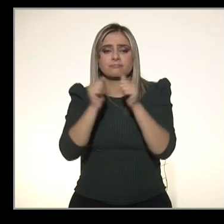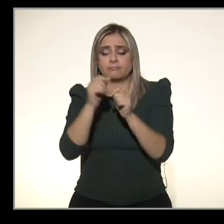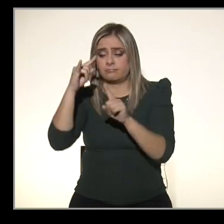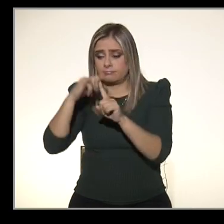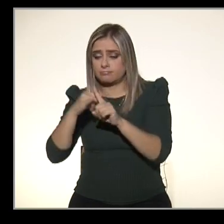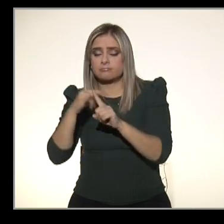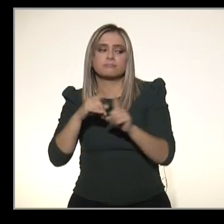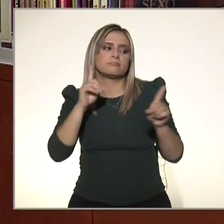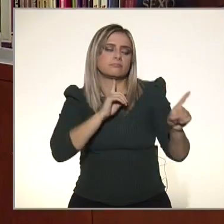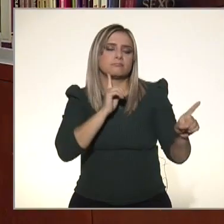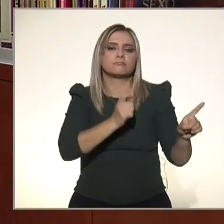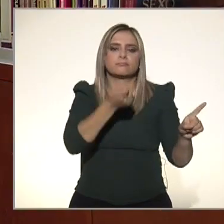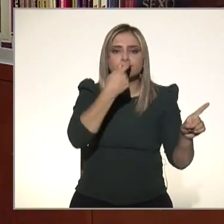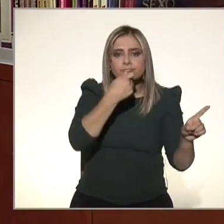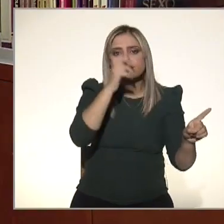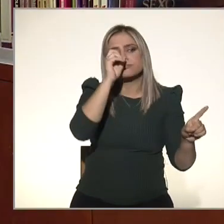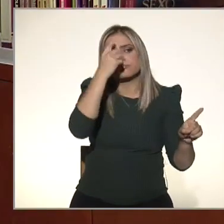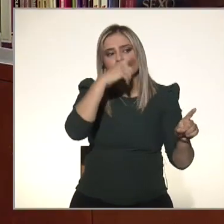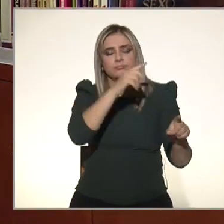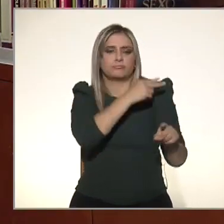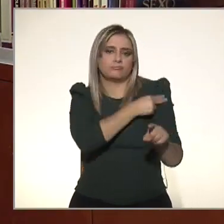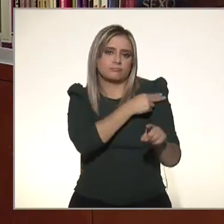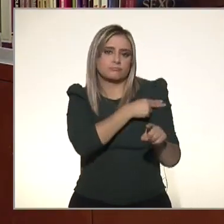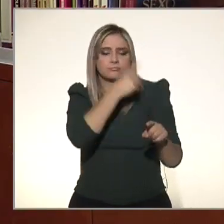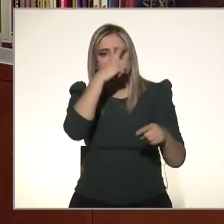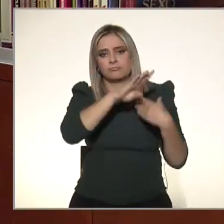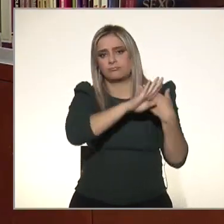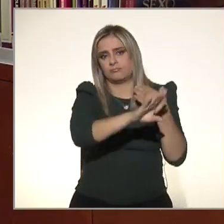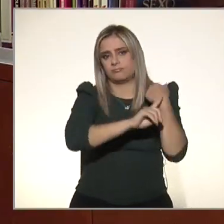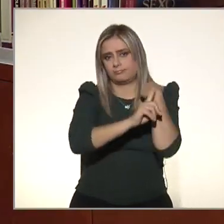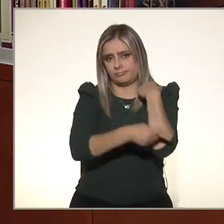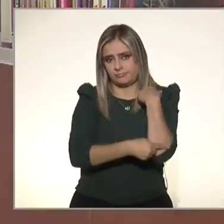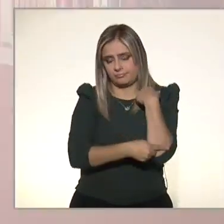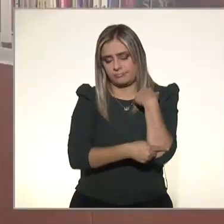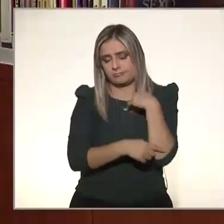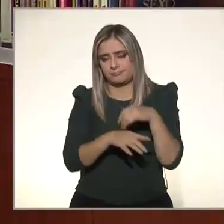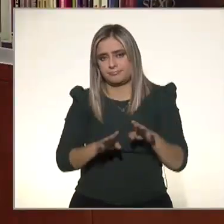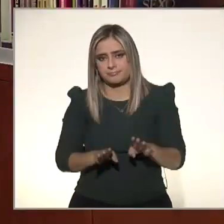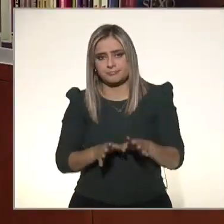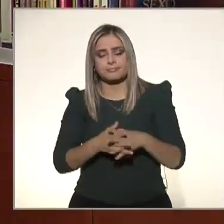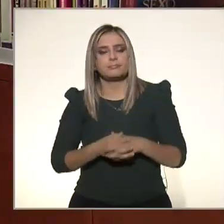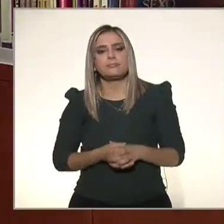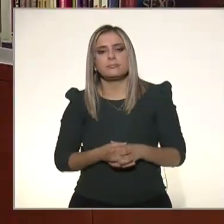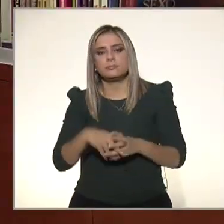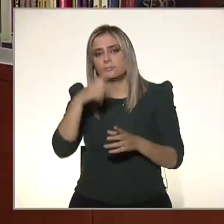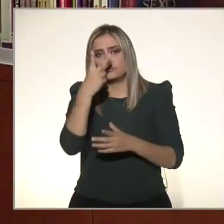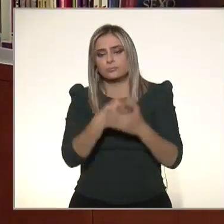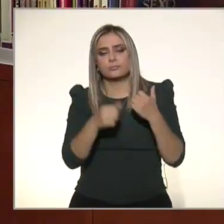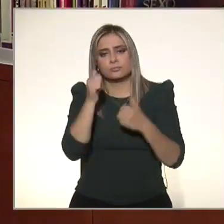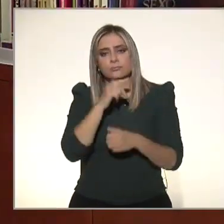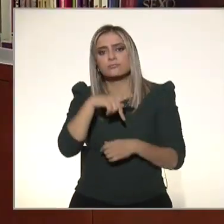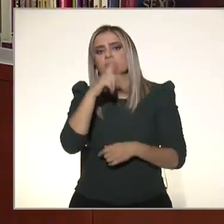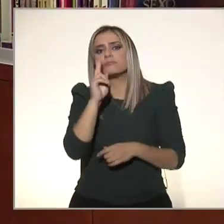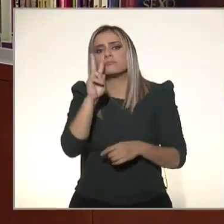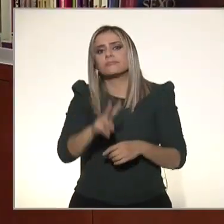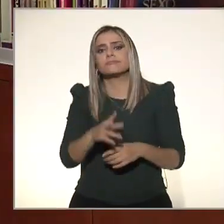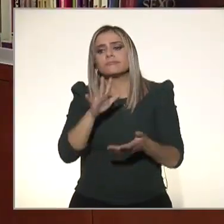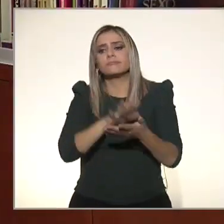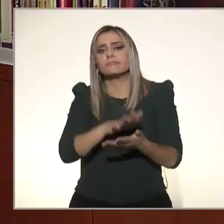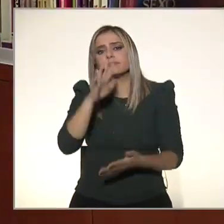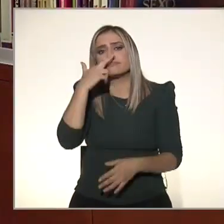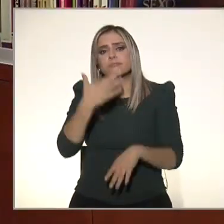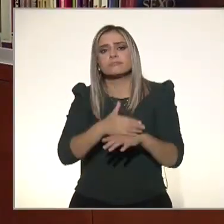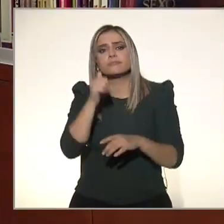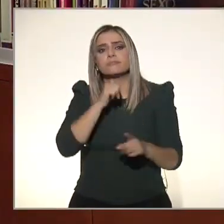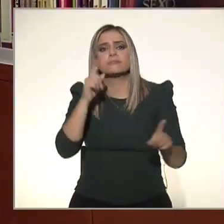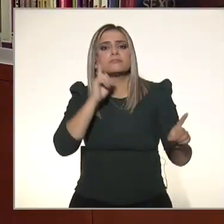en la mujer. Pero estas son las alternativas. Y yo creo que es una cosa que permanece no pareja, esa es la realidad,